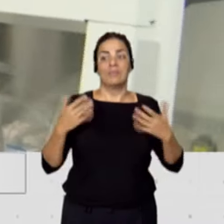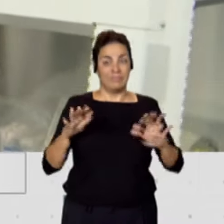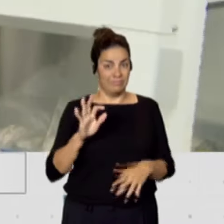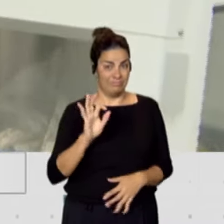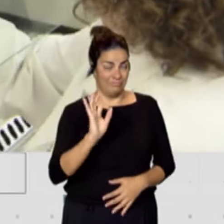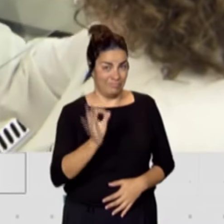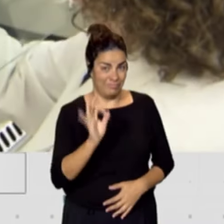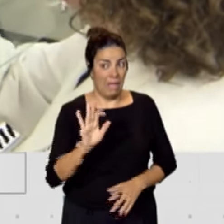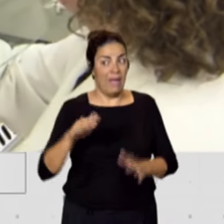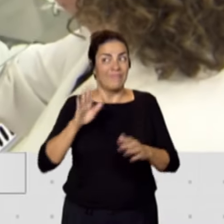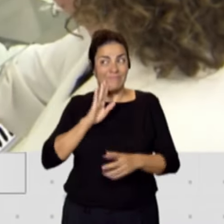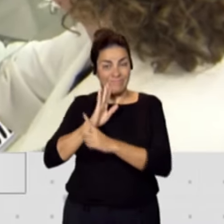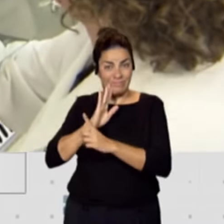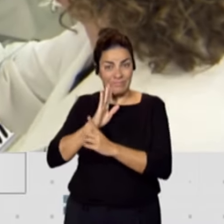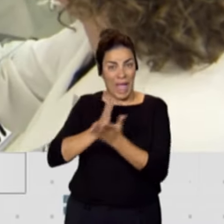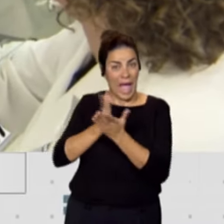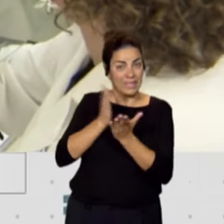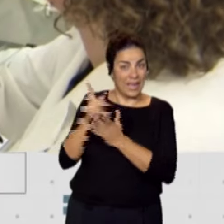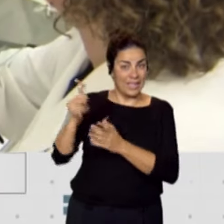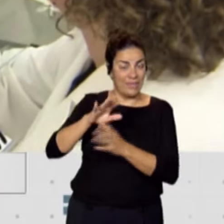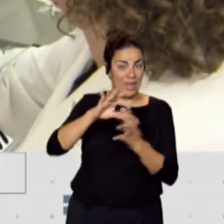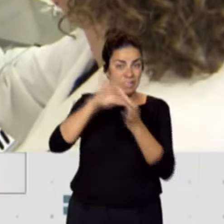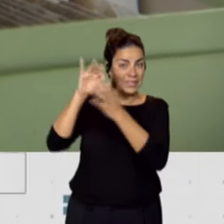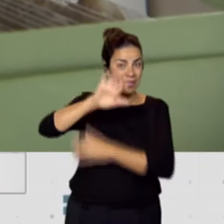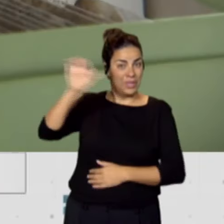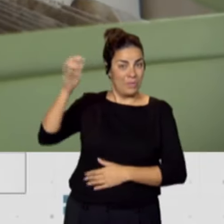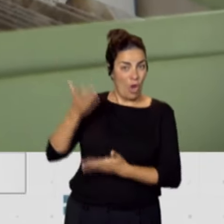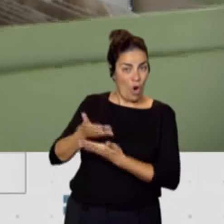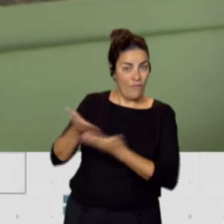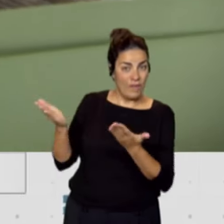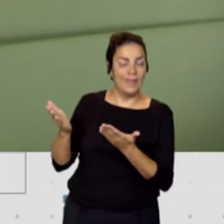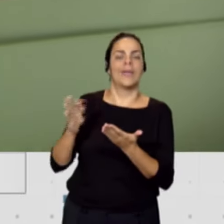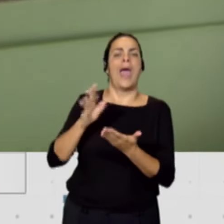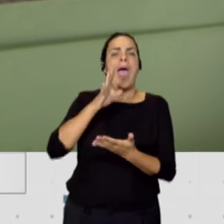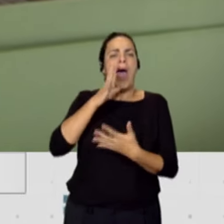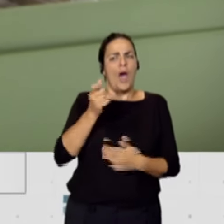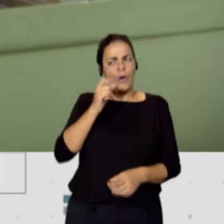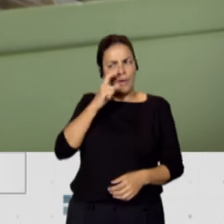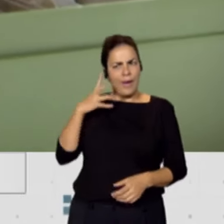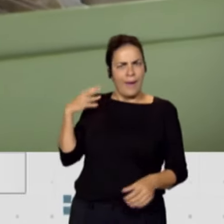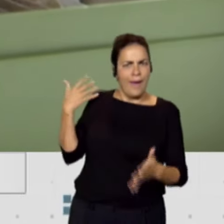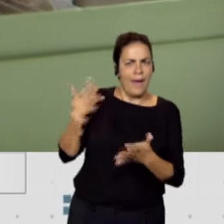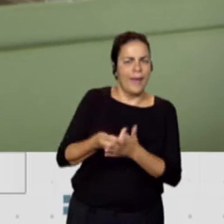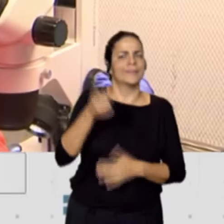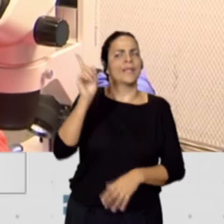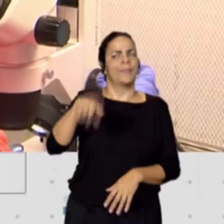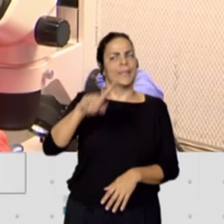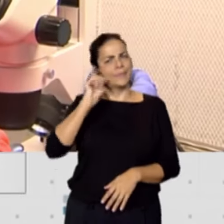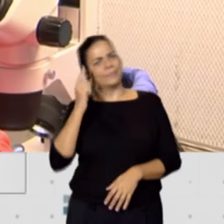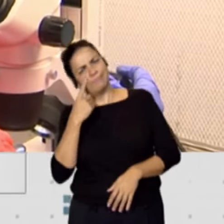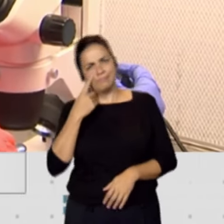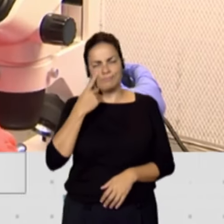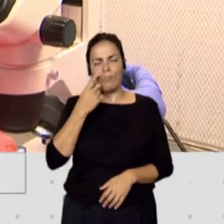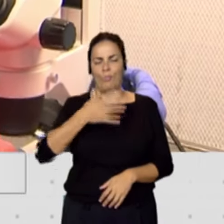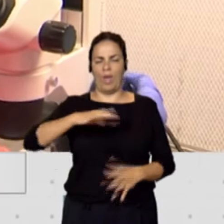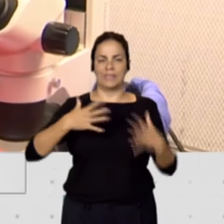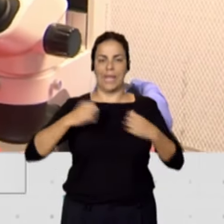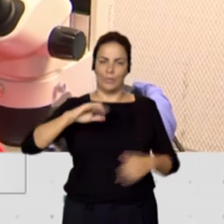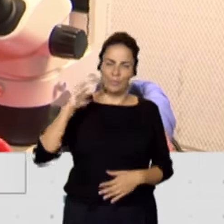esas alternativas que ha ofrecido la Unión Europea ahora en los últimos años también se han encontrado que podrían ser perjudiciales para la